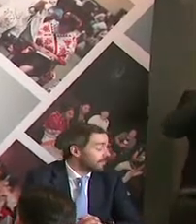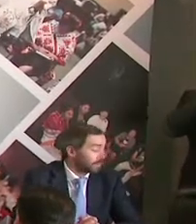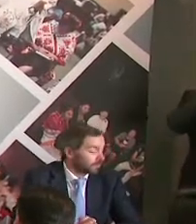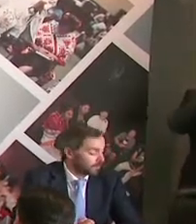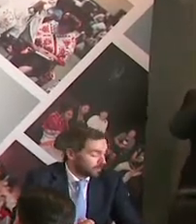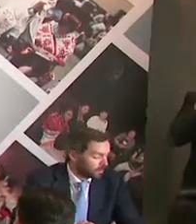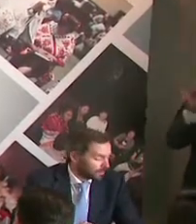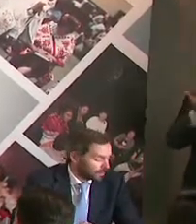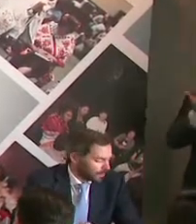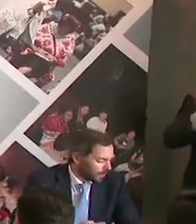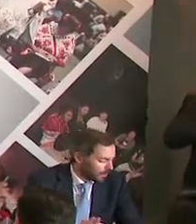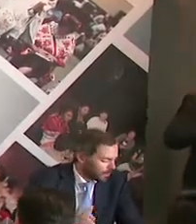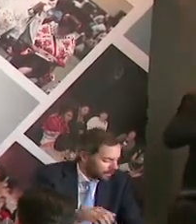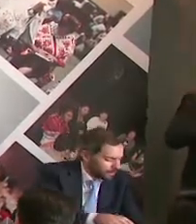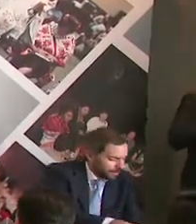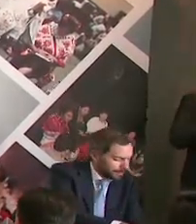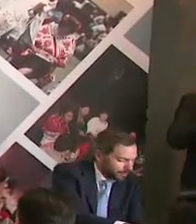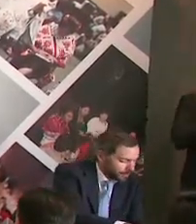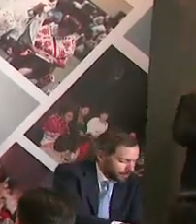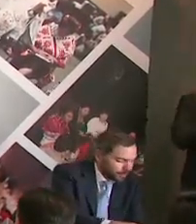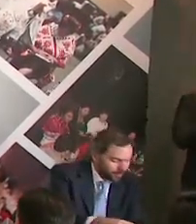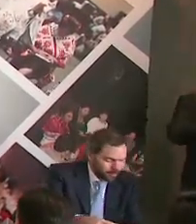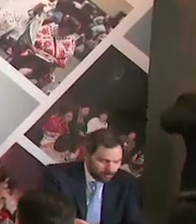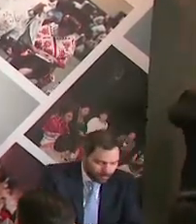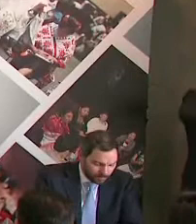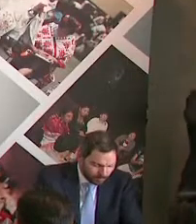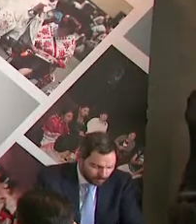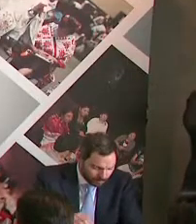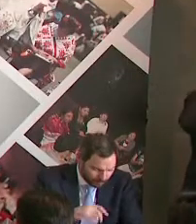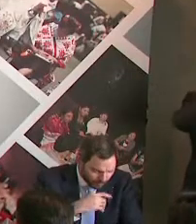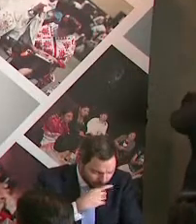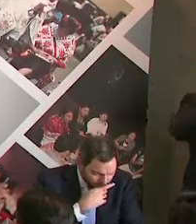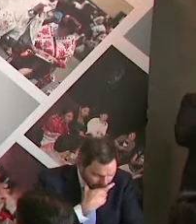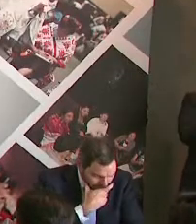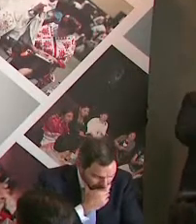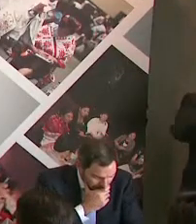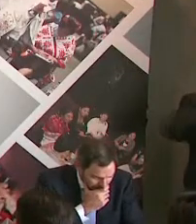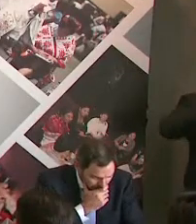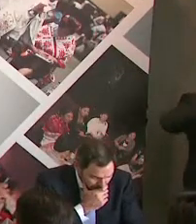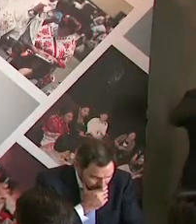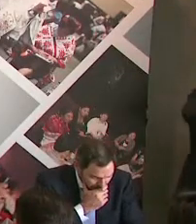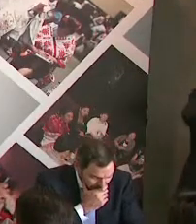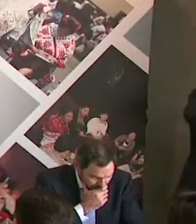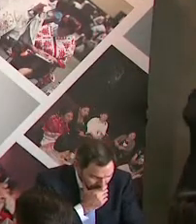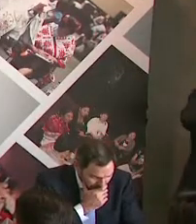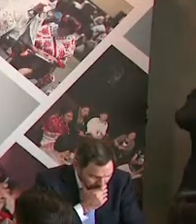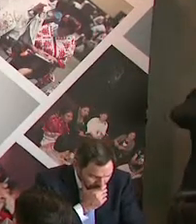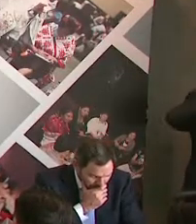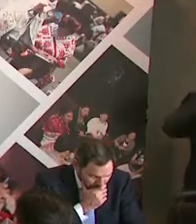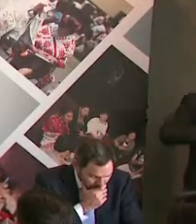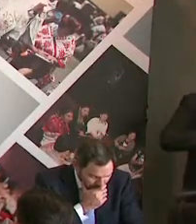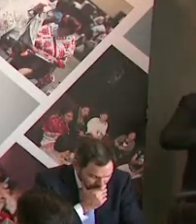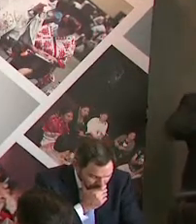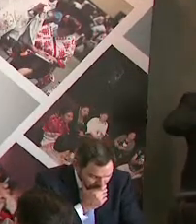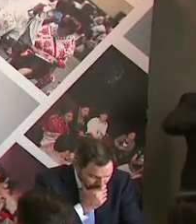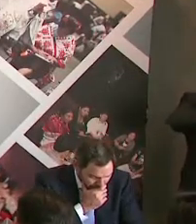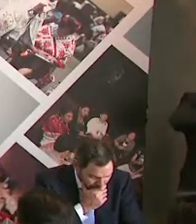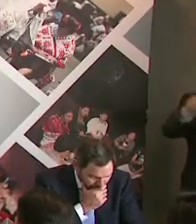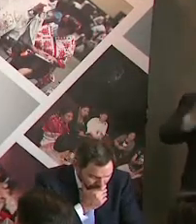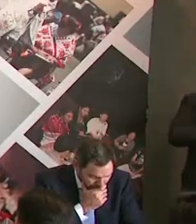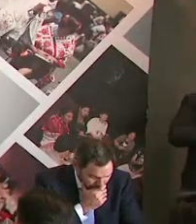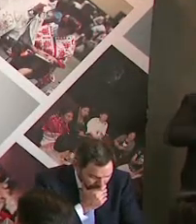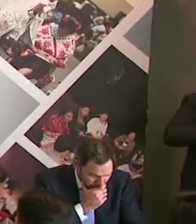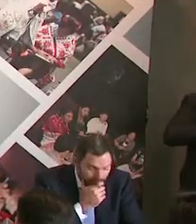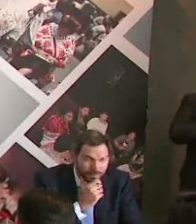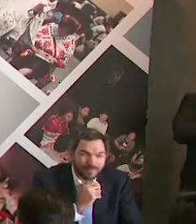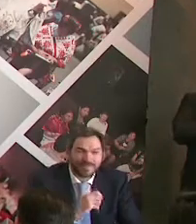la participación sin discriminación y sin violencia de las mujeres. Mucho éxito a todas y cada una de ustedes en